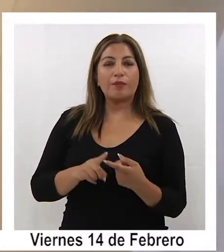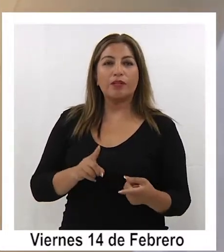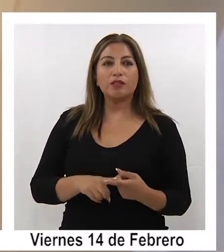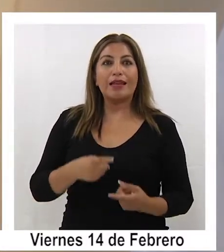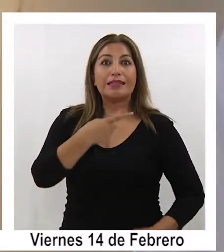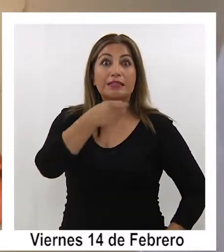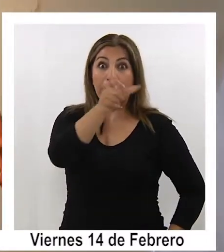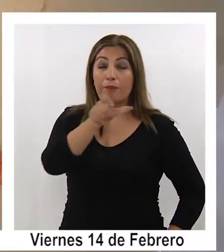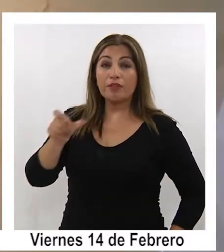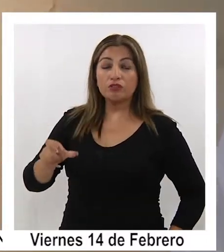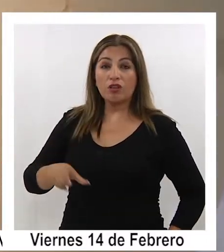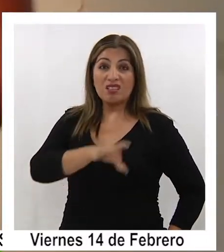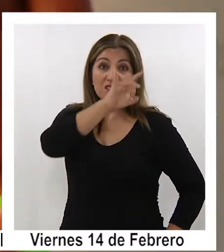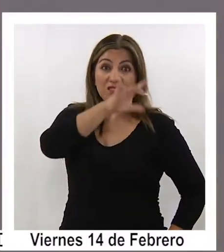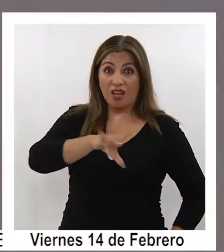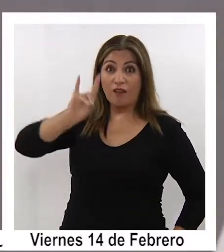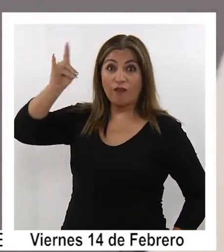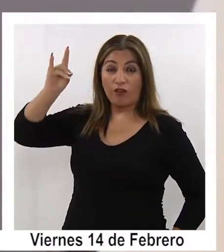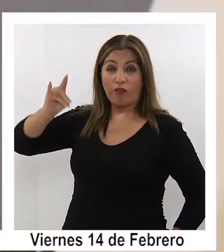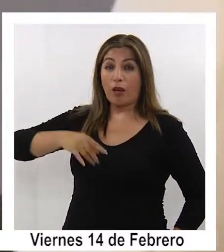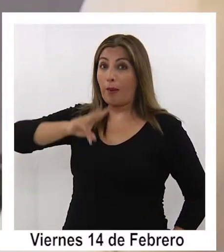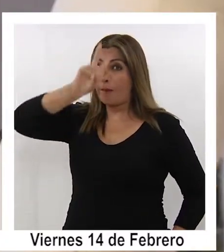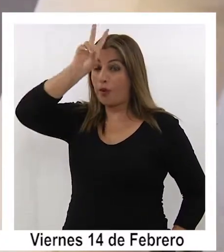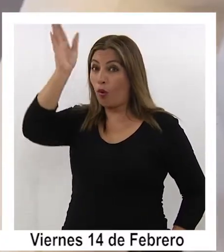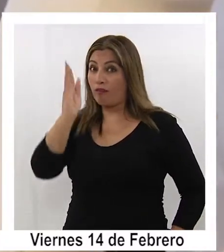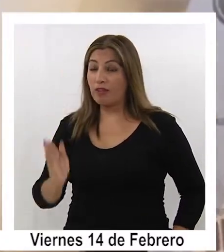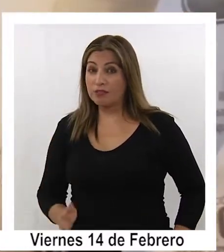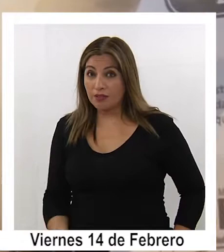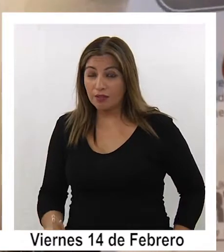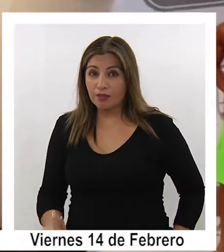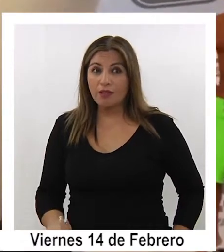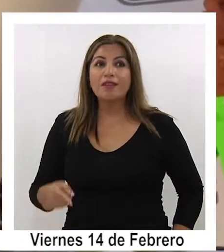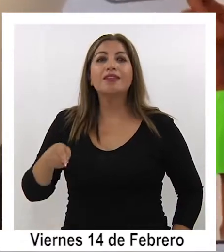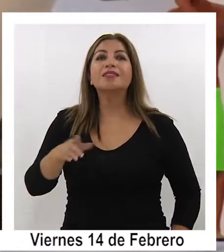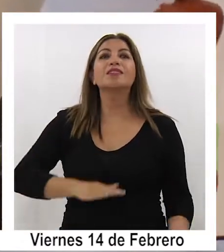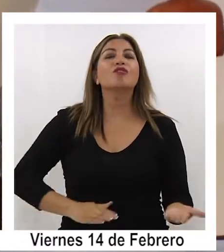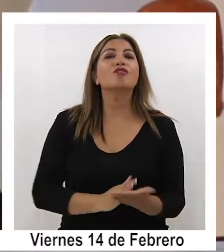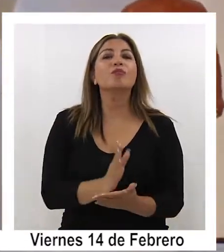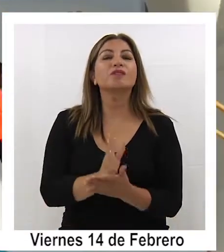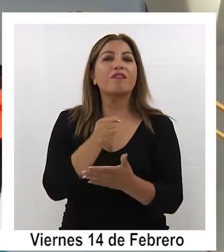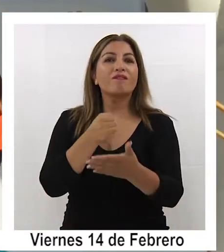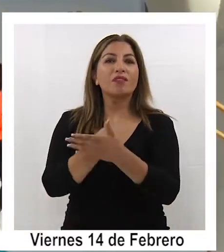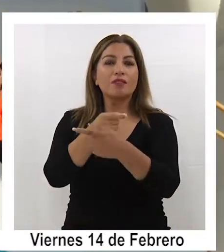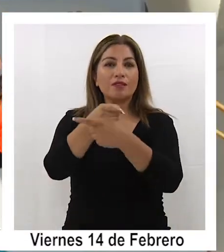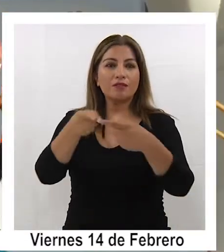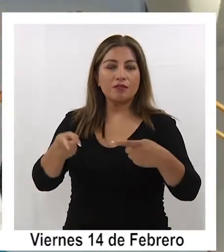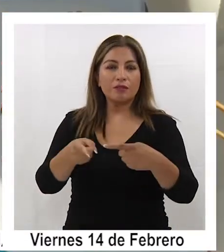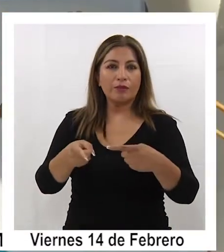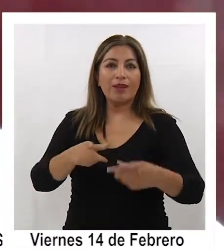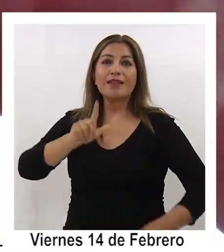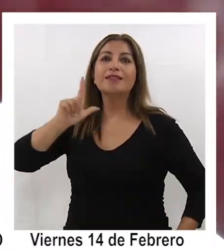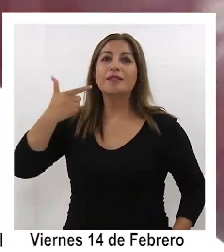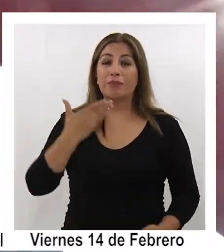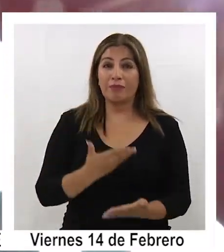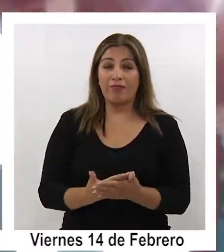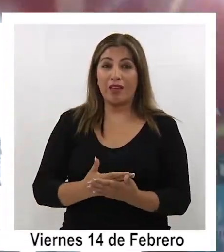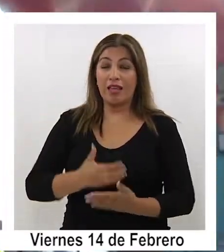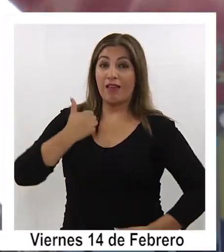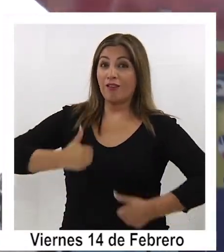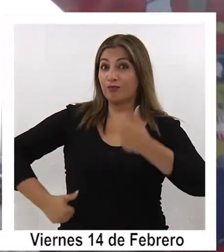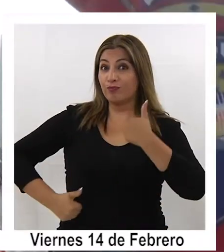con la participación de 100 atletas, chilenos, bolivianos, peruanos y brasileños, se realizará este fin de semana el